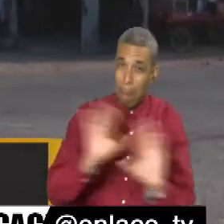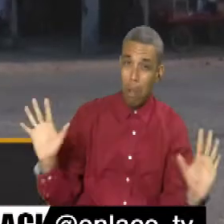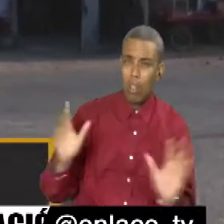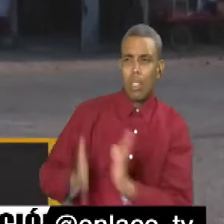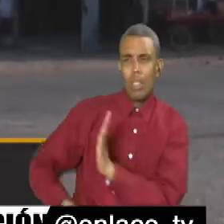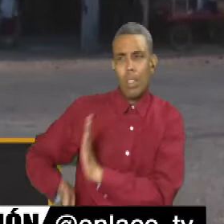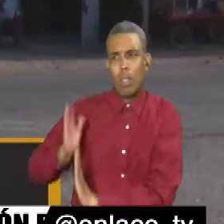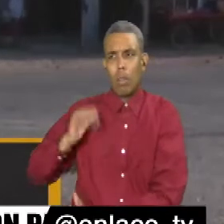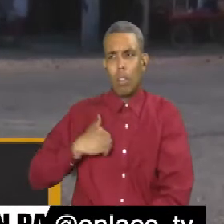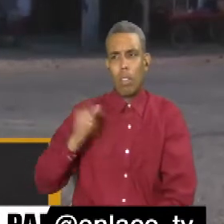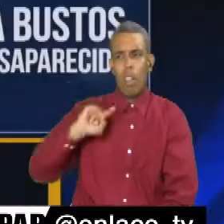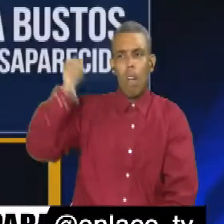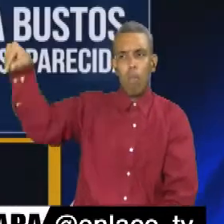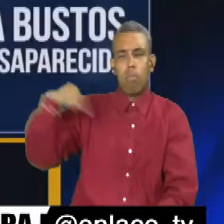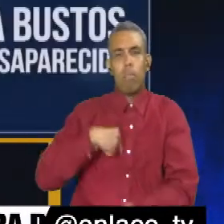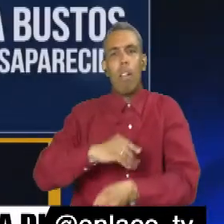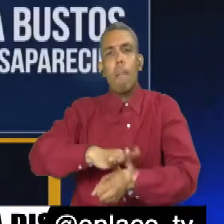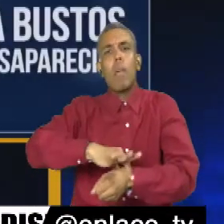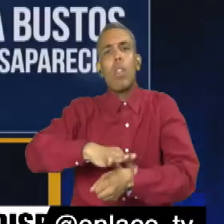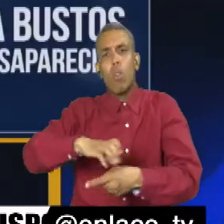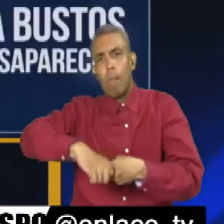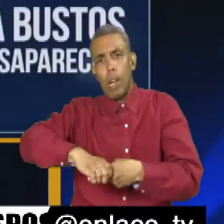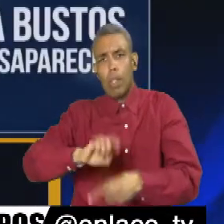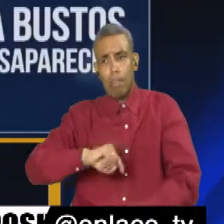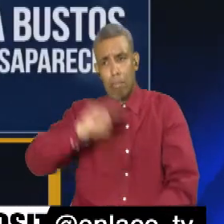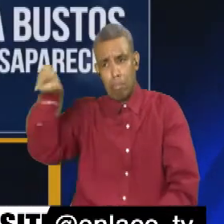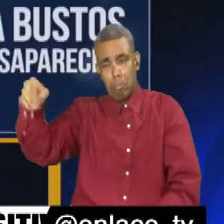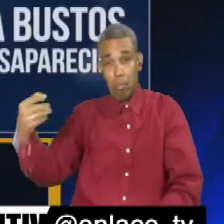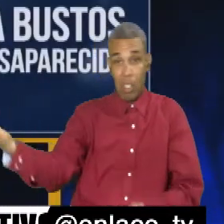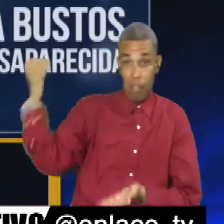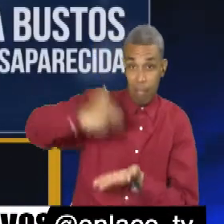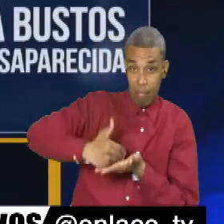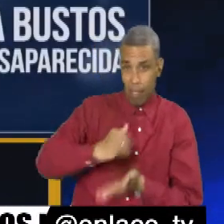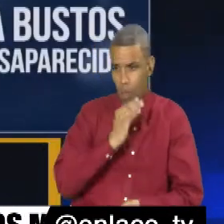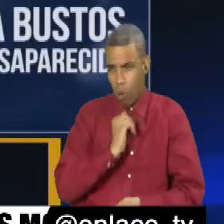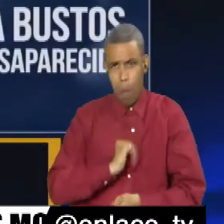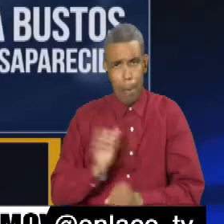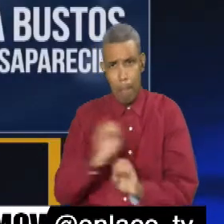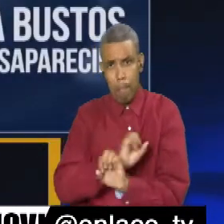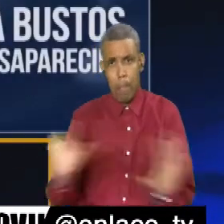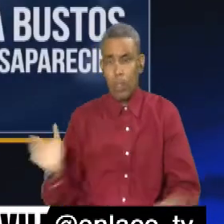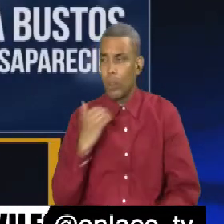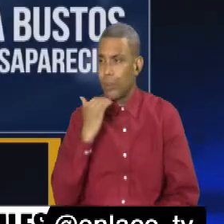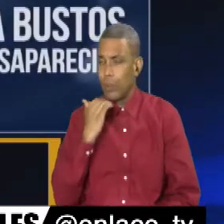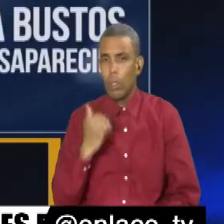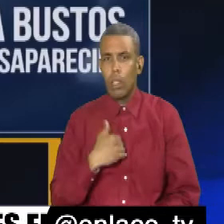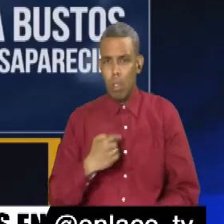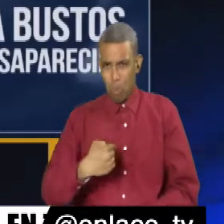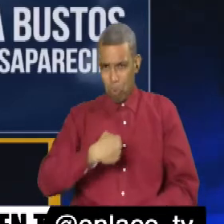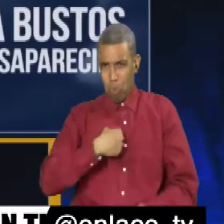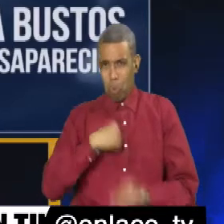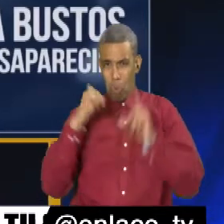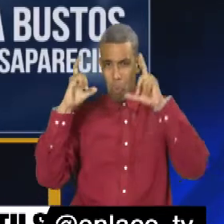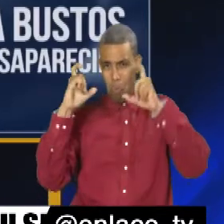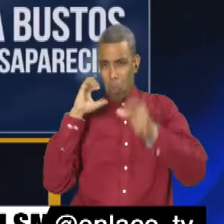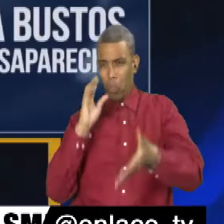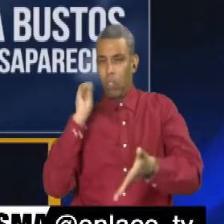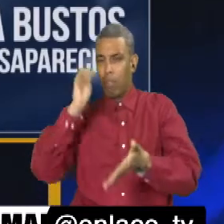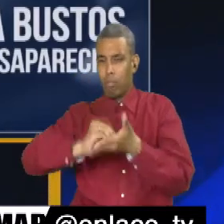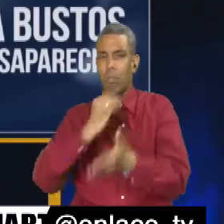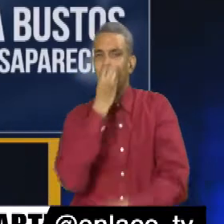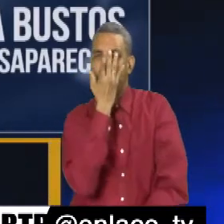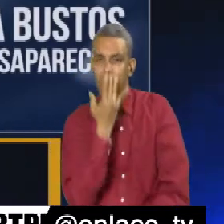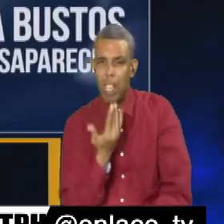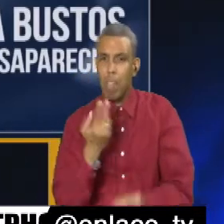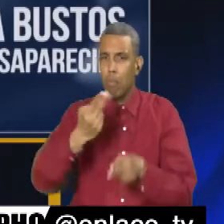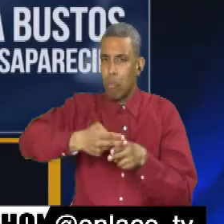cita médica en Barranca Bermeja. Pues yo publiqué en Facebook la foto de ella, el nombre, el teléfono, para